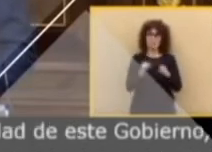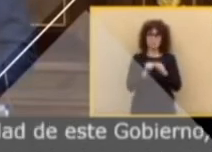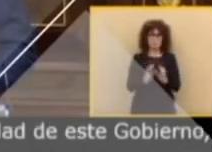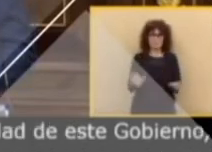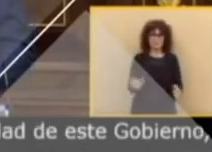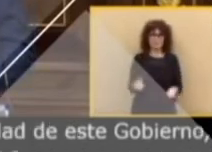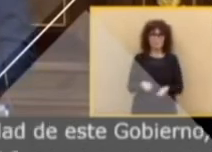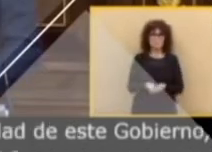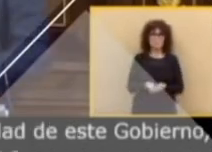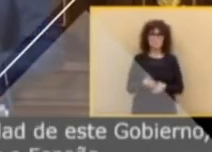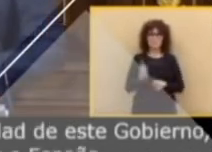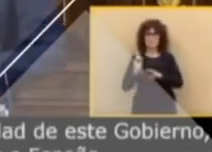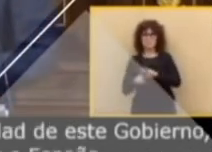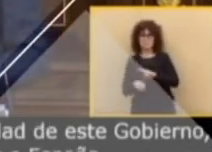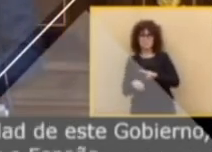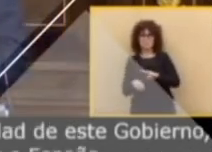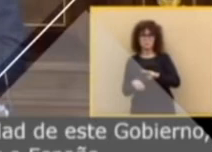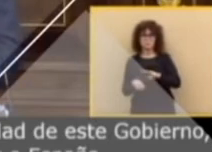españa'